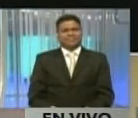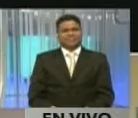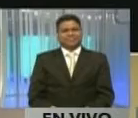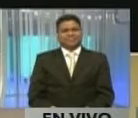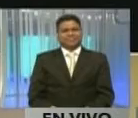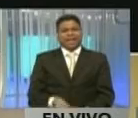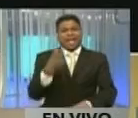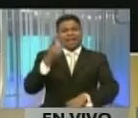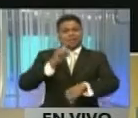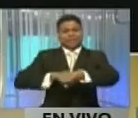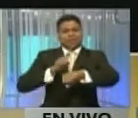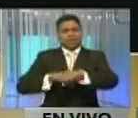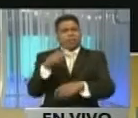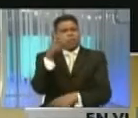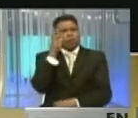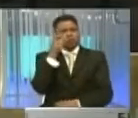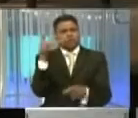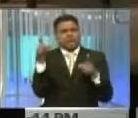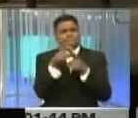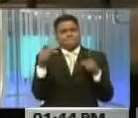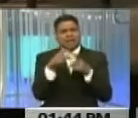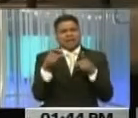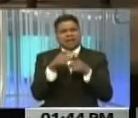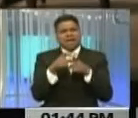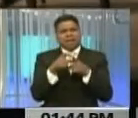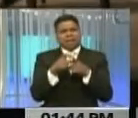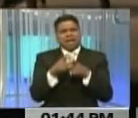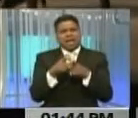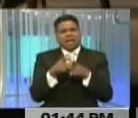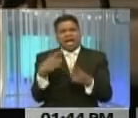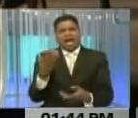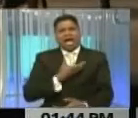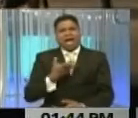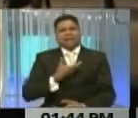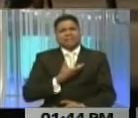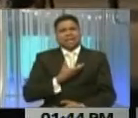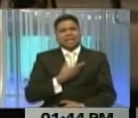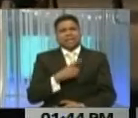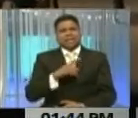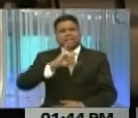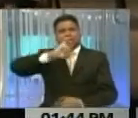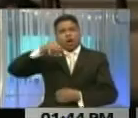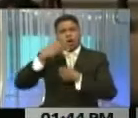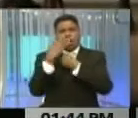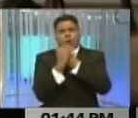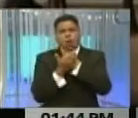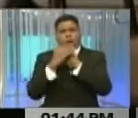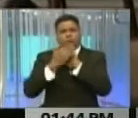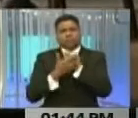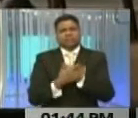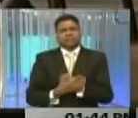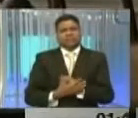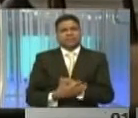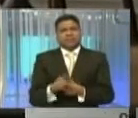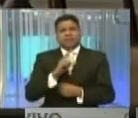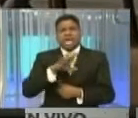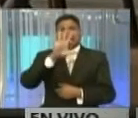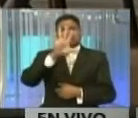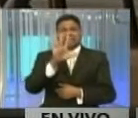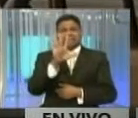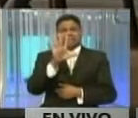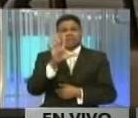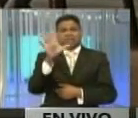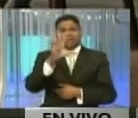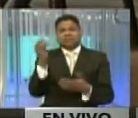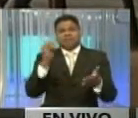A esta hora vamos a escuchar palabras del alcalde del municipio bolivariano Libertador, Jorge Rodríguez, quien va a dar detalles acerca de la quinta edición del Festival de Teatro